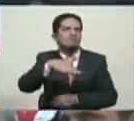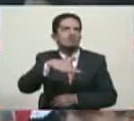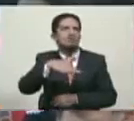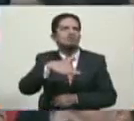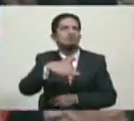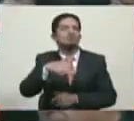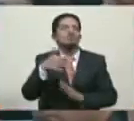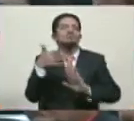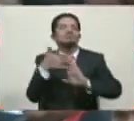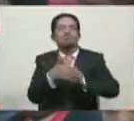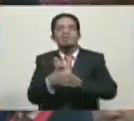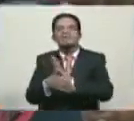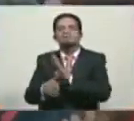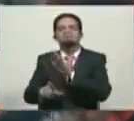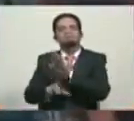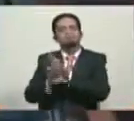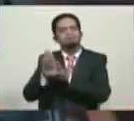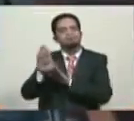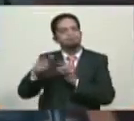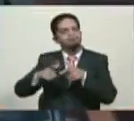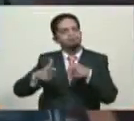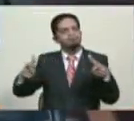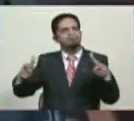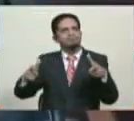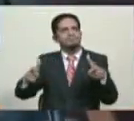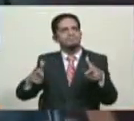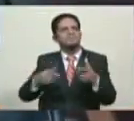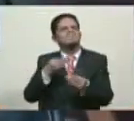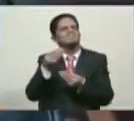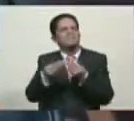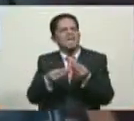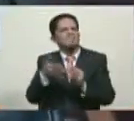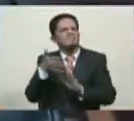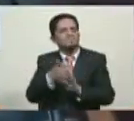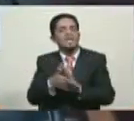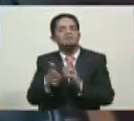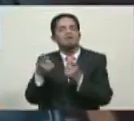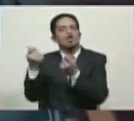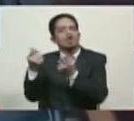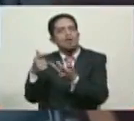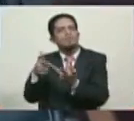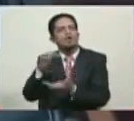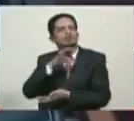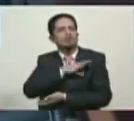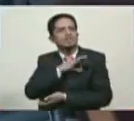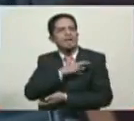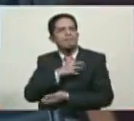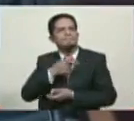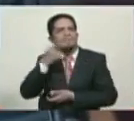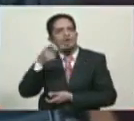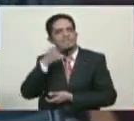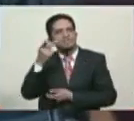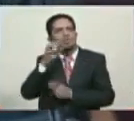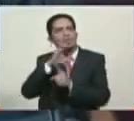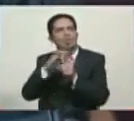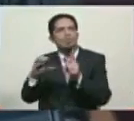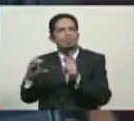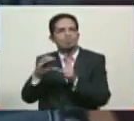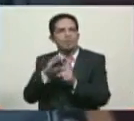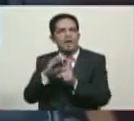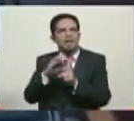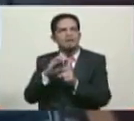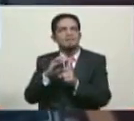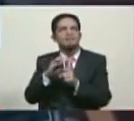de un desarrollo sustentable y productivo, se ejerzan sobre los ámbitos económicos, sociales, políticos, culturales,